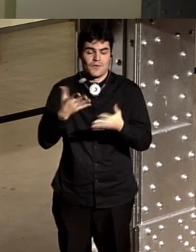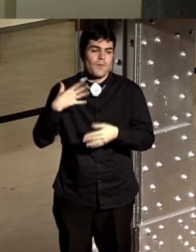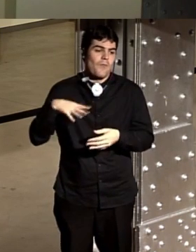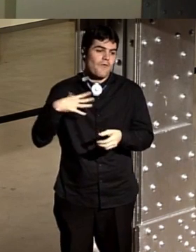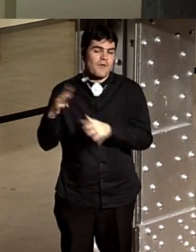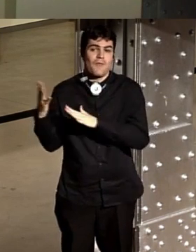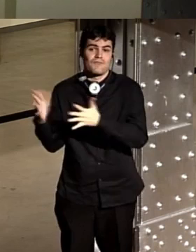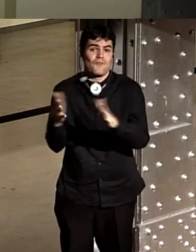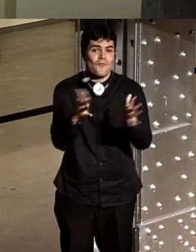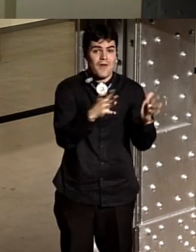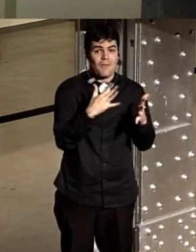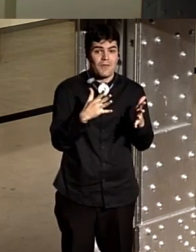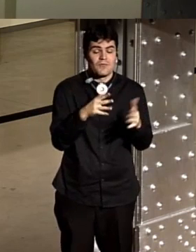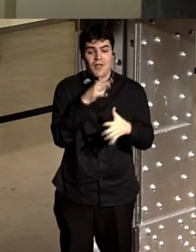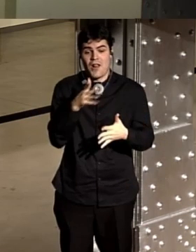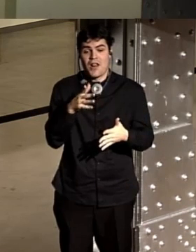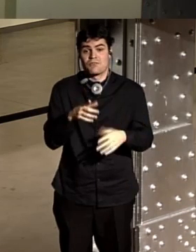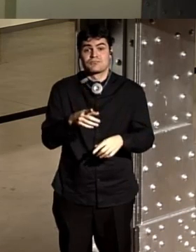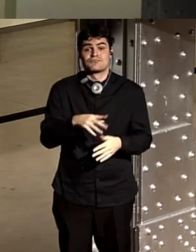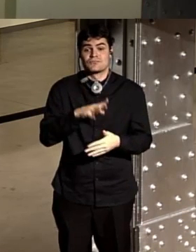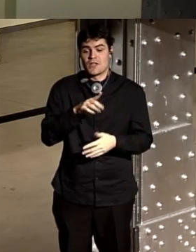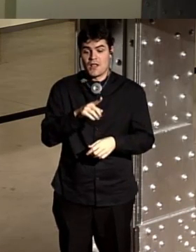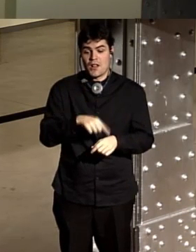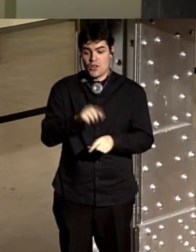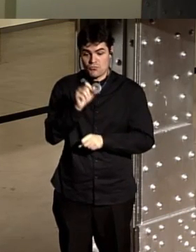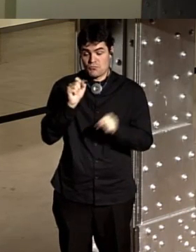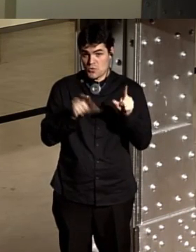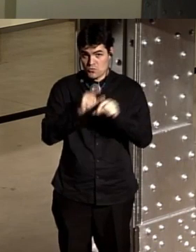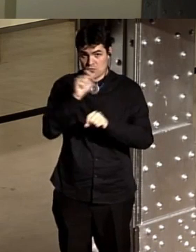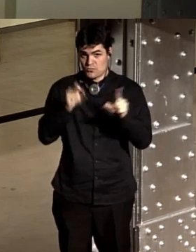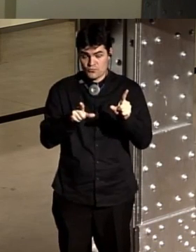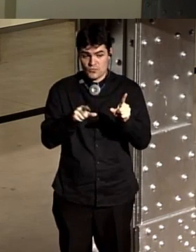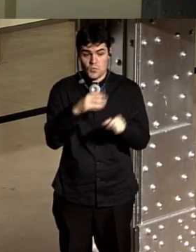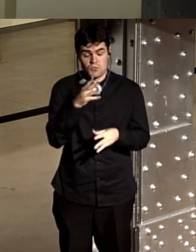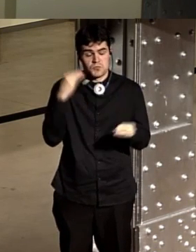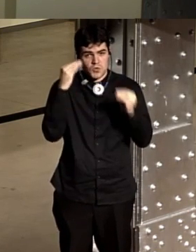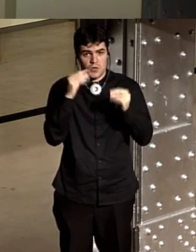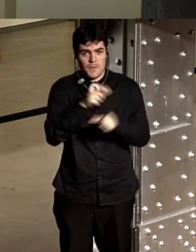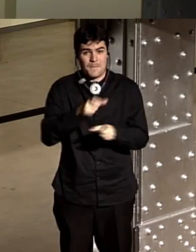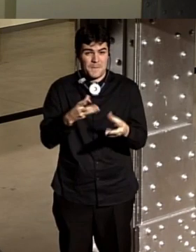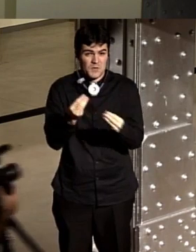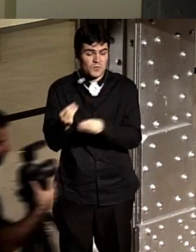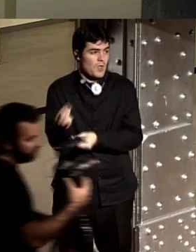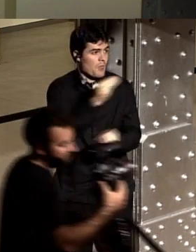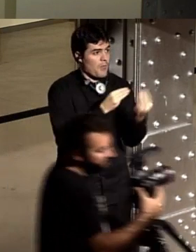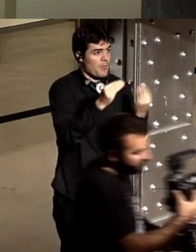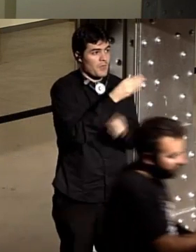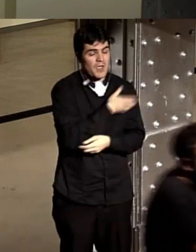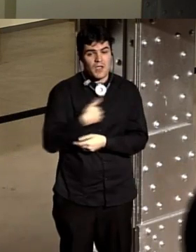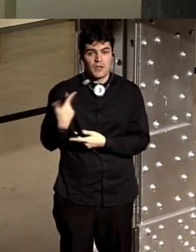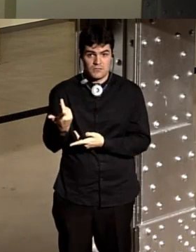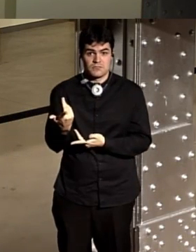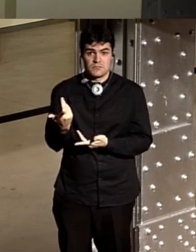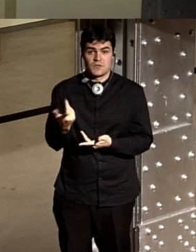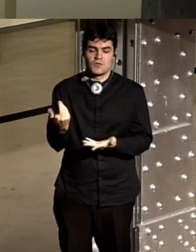para dar paso al turno de preguntas, porque creo que va a haber bastante gente que quiera intervenir y no tenemos mucho tiempo. Yo quería Así darle, sobre todo,